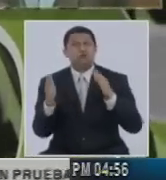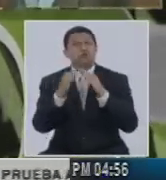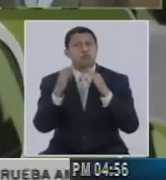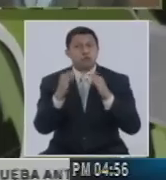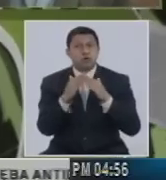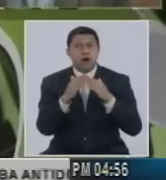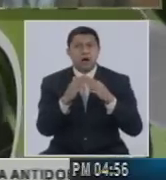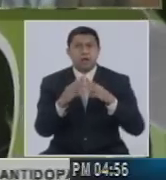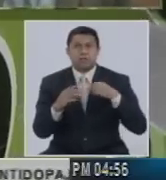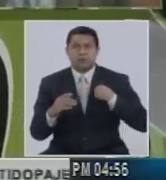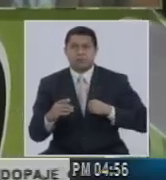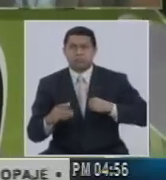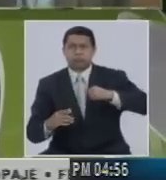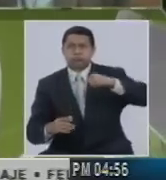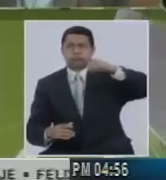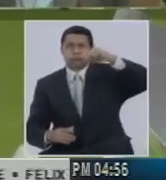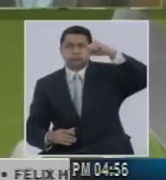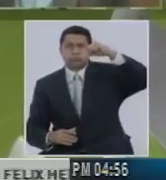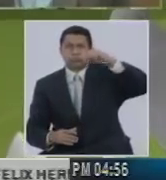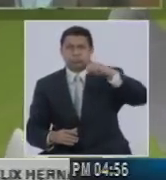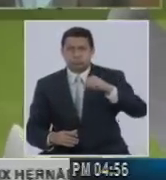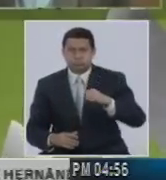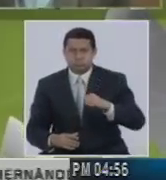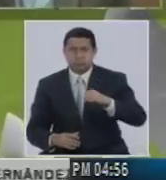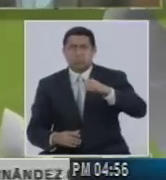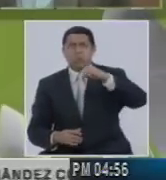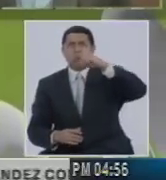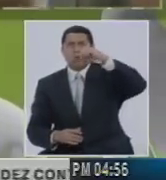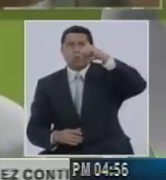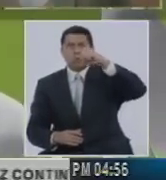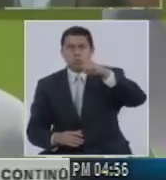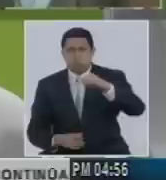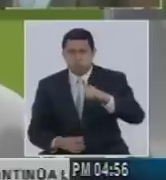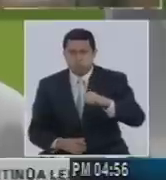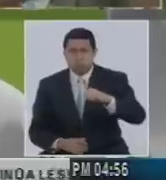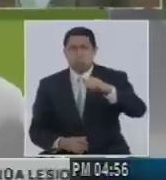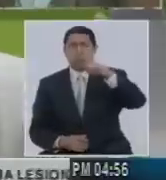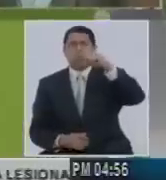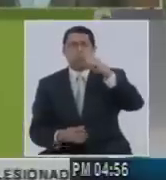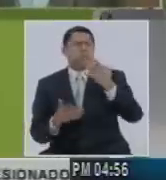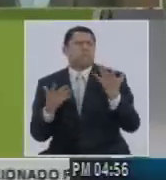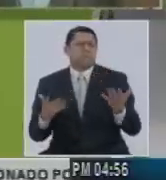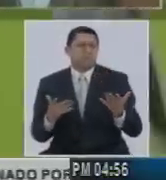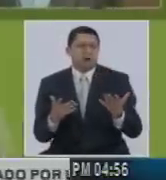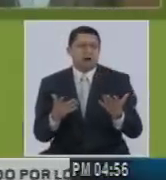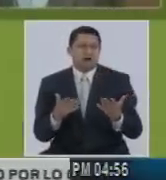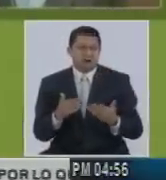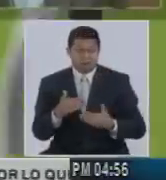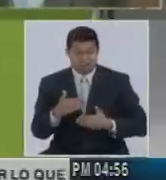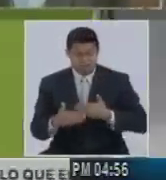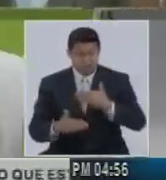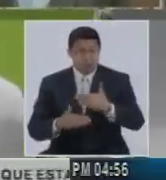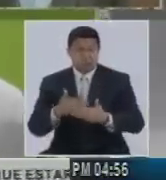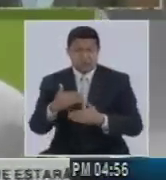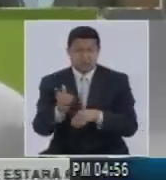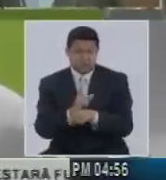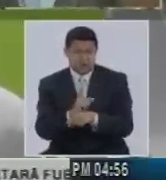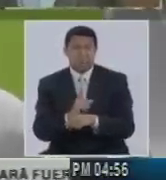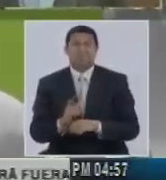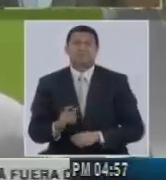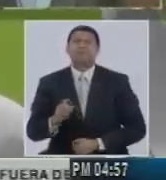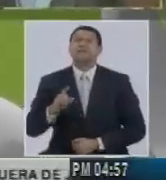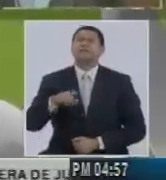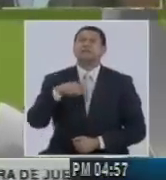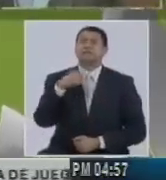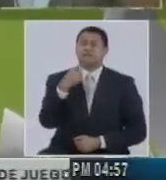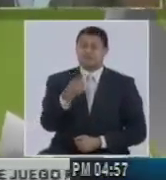que le empieza a mover el hombro pasivamente. Y eso es para darle un delante al proceso de terapia. Y